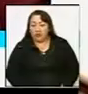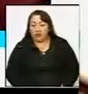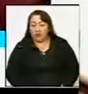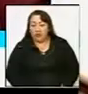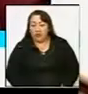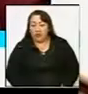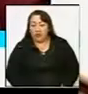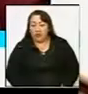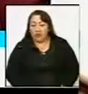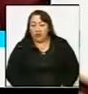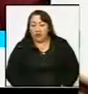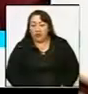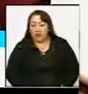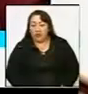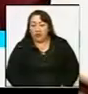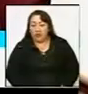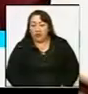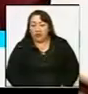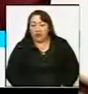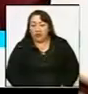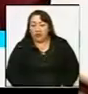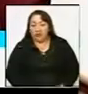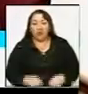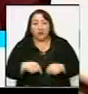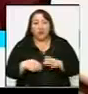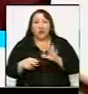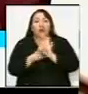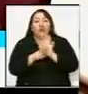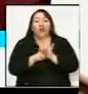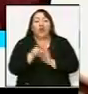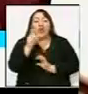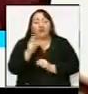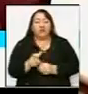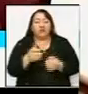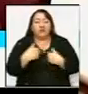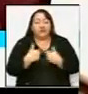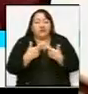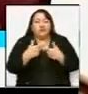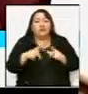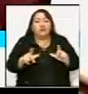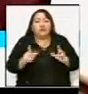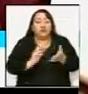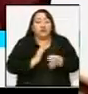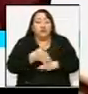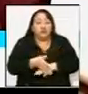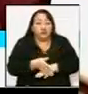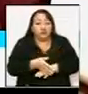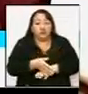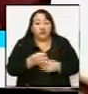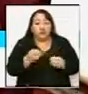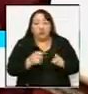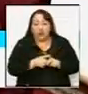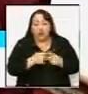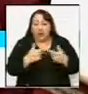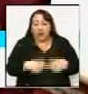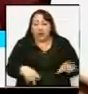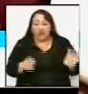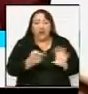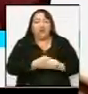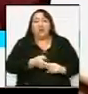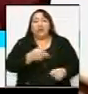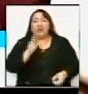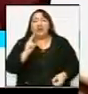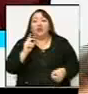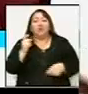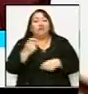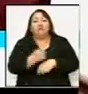es, lo que hay que garantizar es la voluntad del ciudadano. El ciudadano tiene la libertad de inscribirse y la libertad de